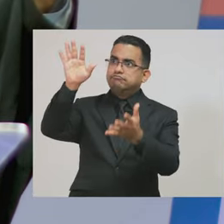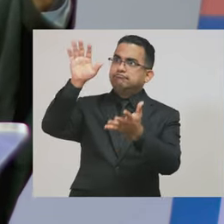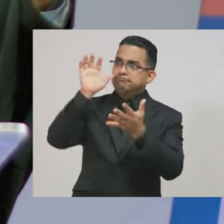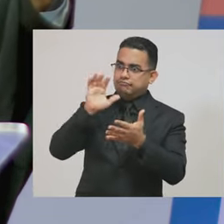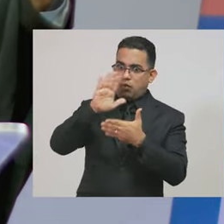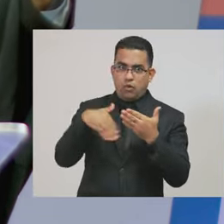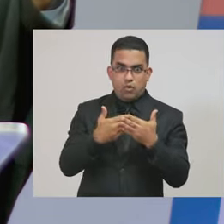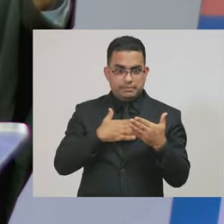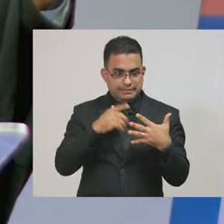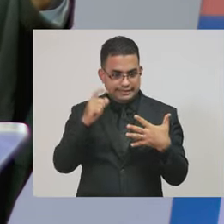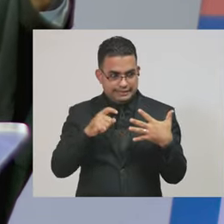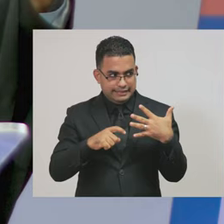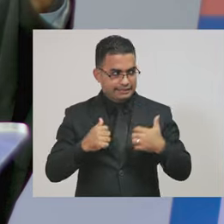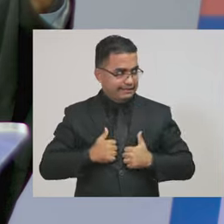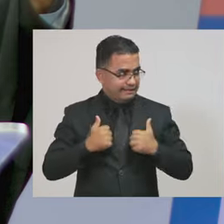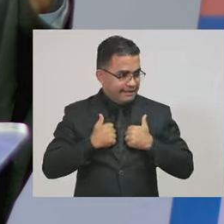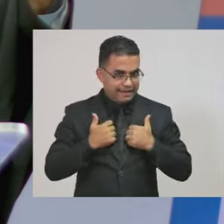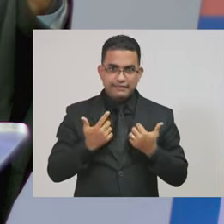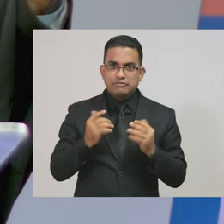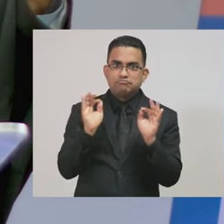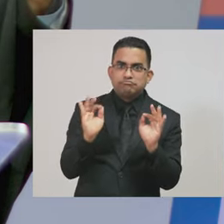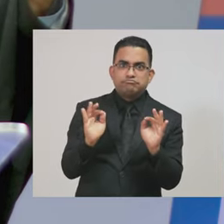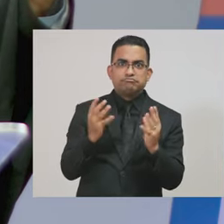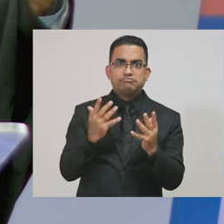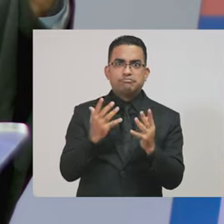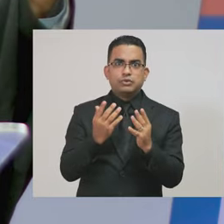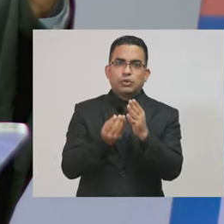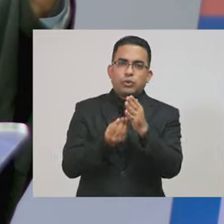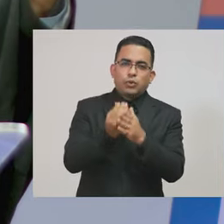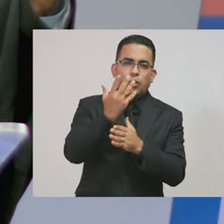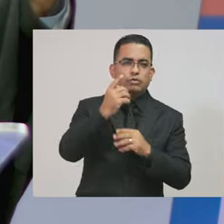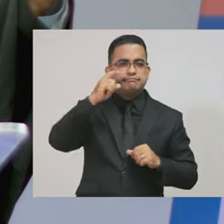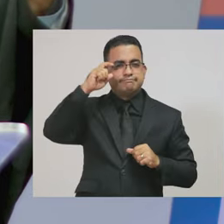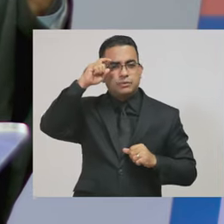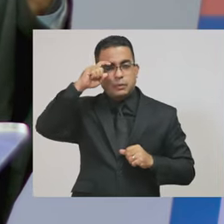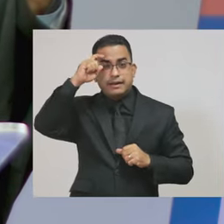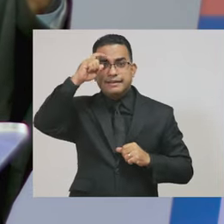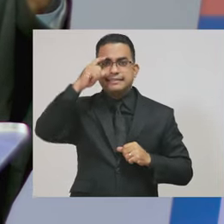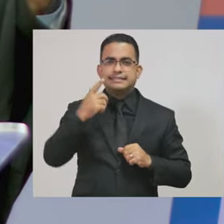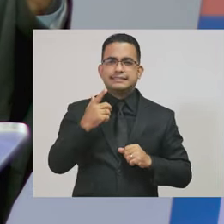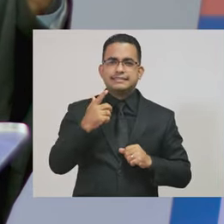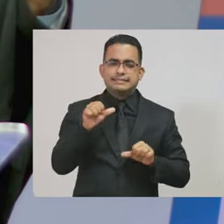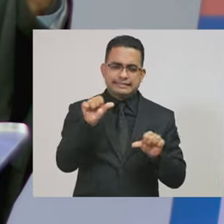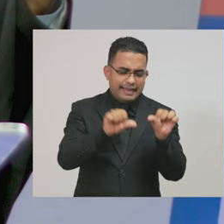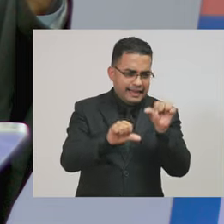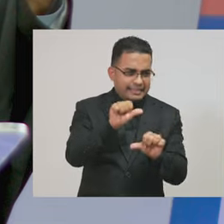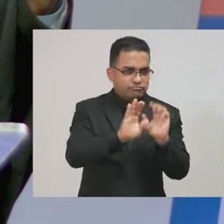y por cuya donación recibimos todo lo necesario para vivir crecer